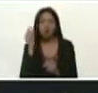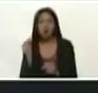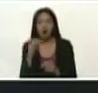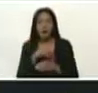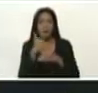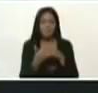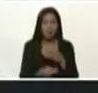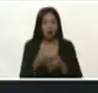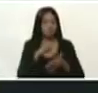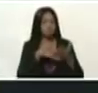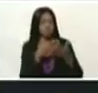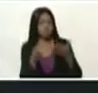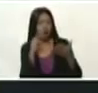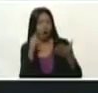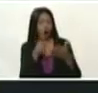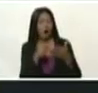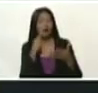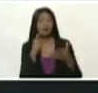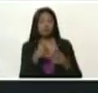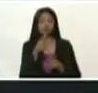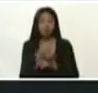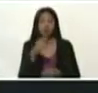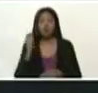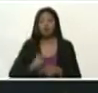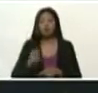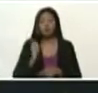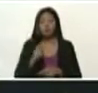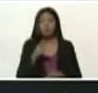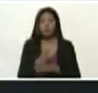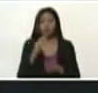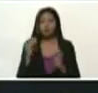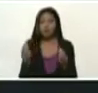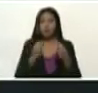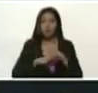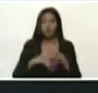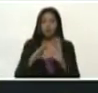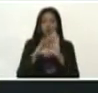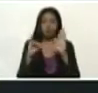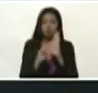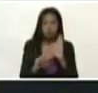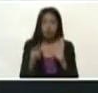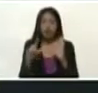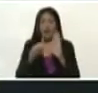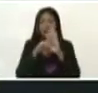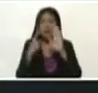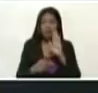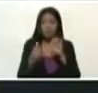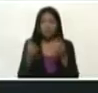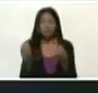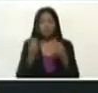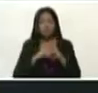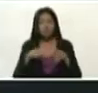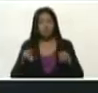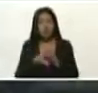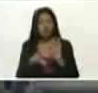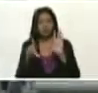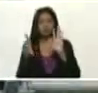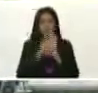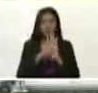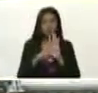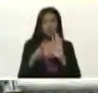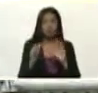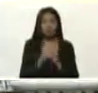plan. Fueron a los tribunales. Todo se hizo de acuerdo a la constitución y a la ley. Y cumpliendo la ley, se